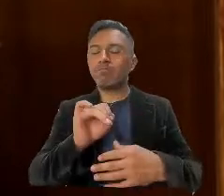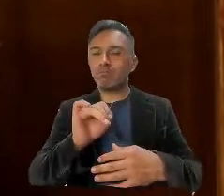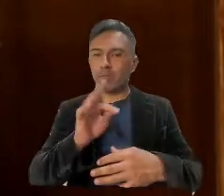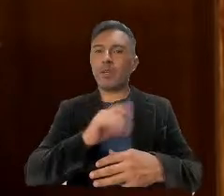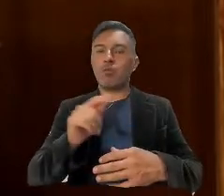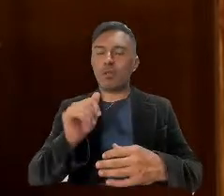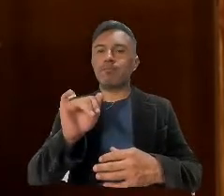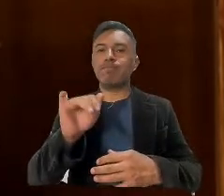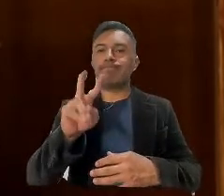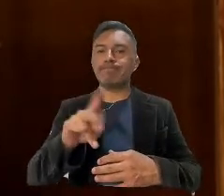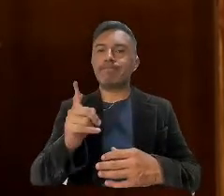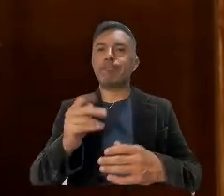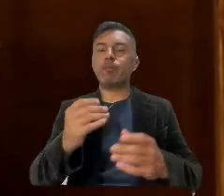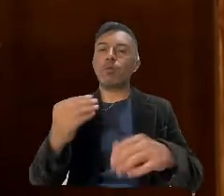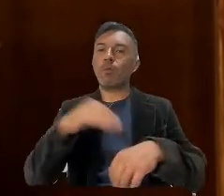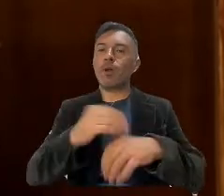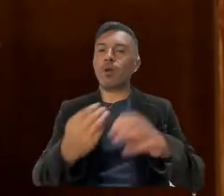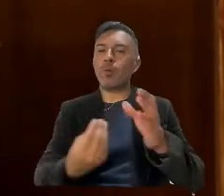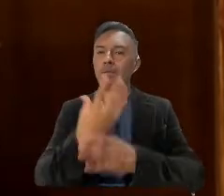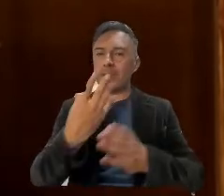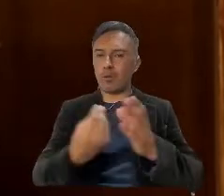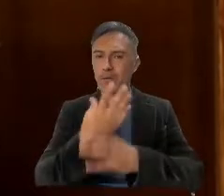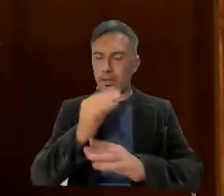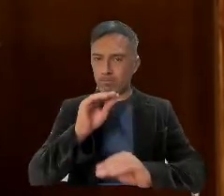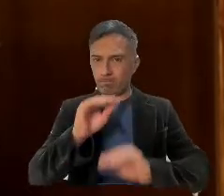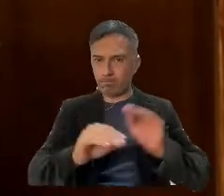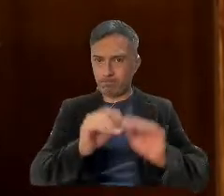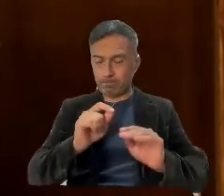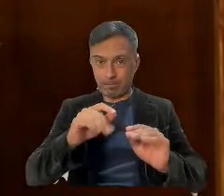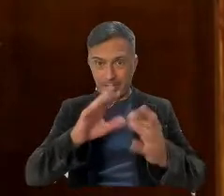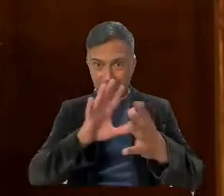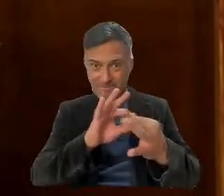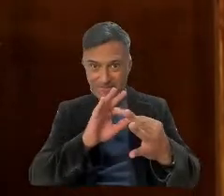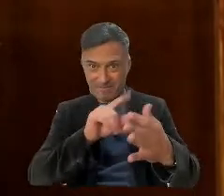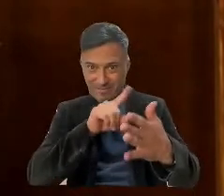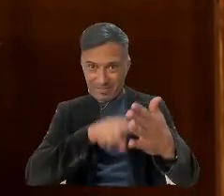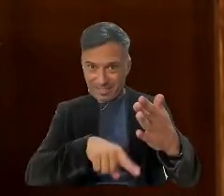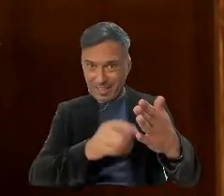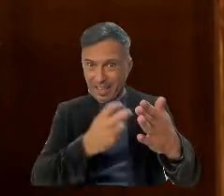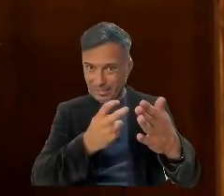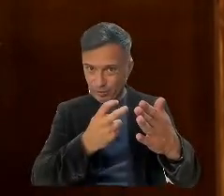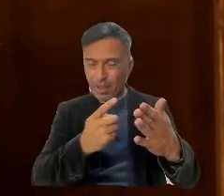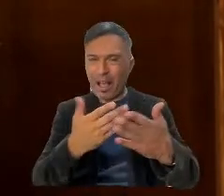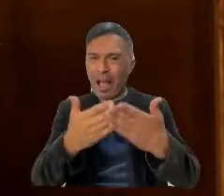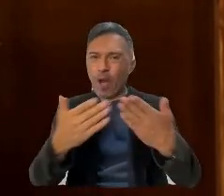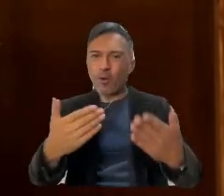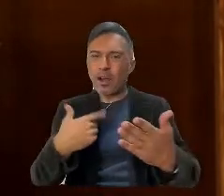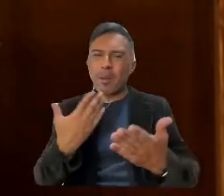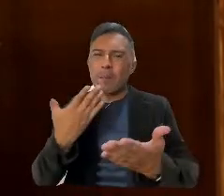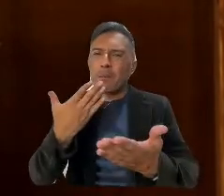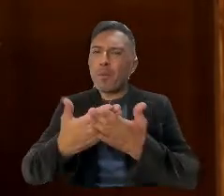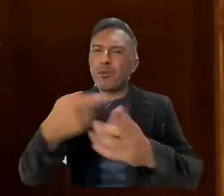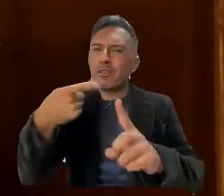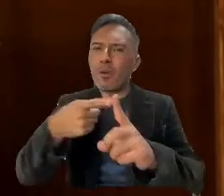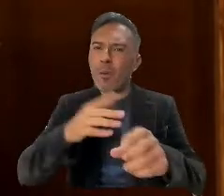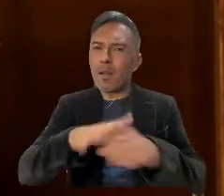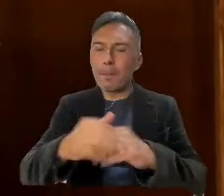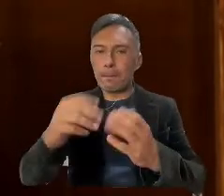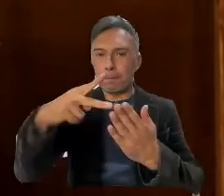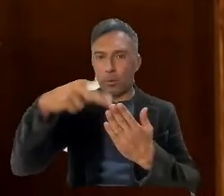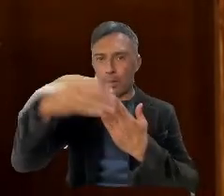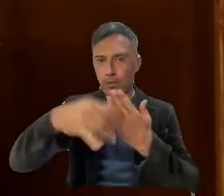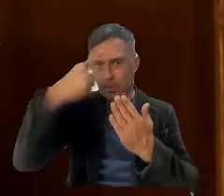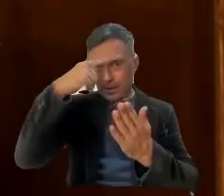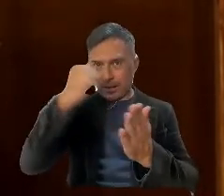contemplar una renovación. Expuesto lo anterior, se propone lo siguiente. Proyecto de decreto.